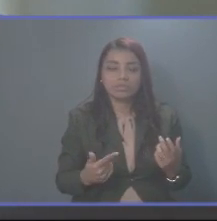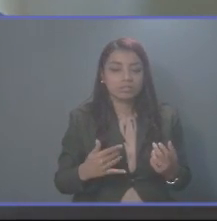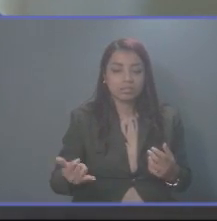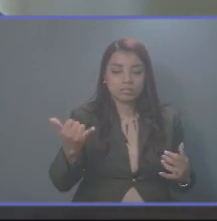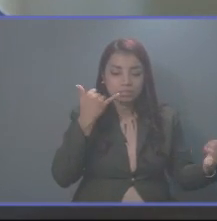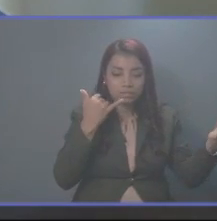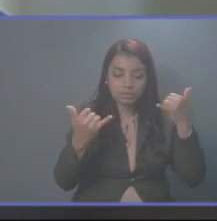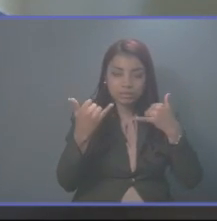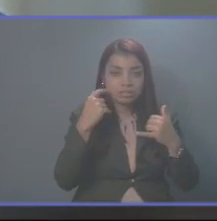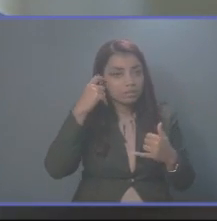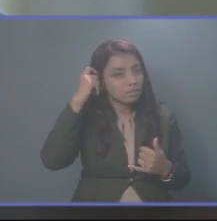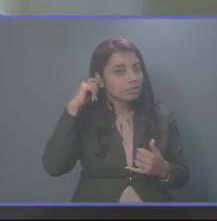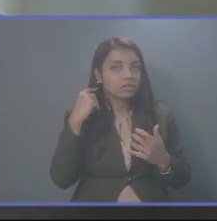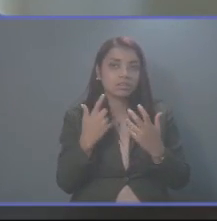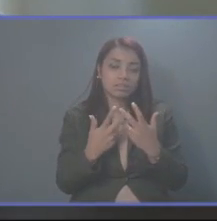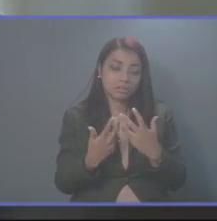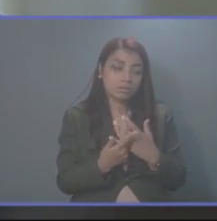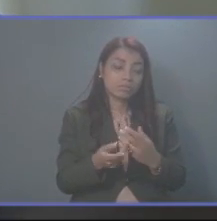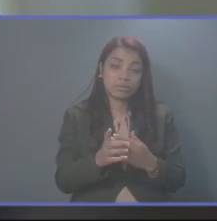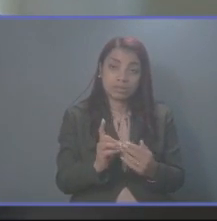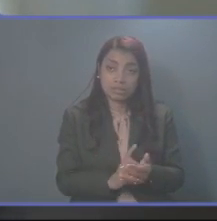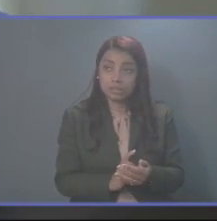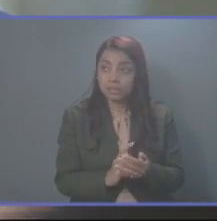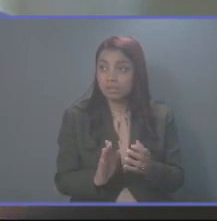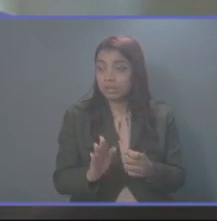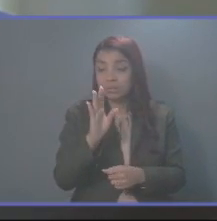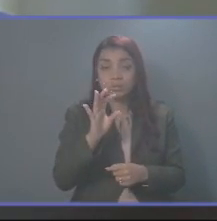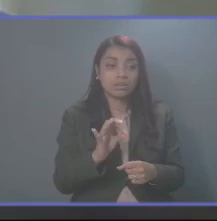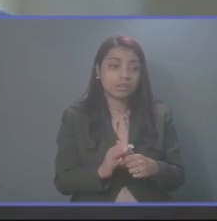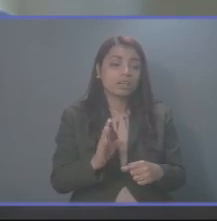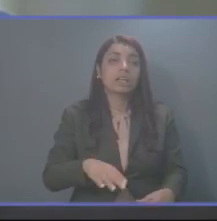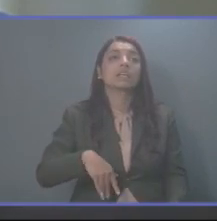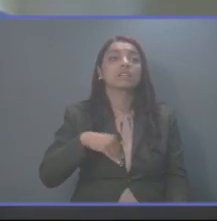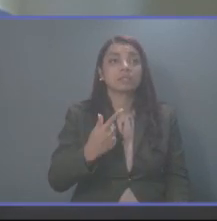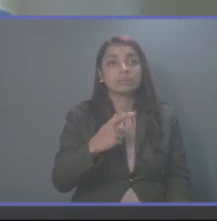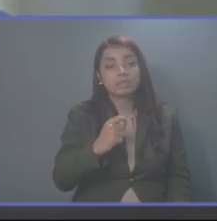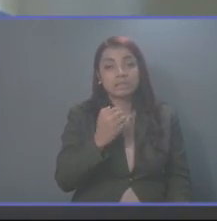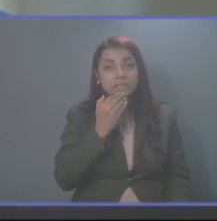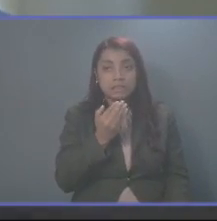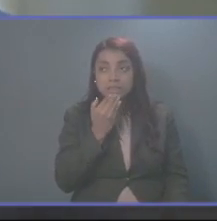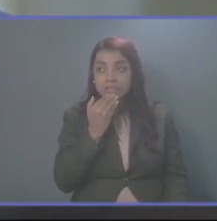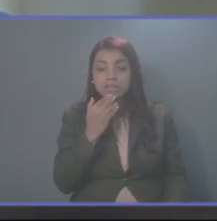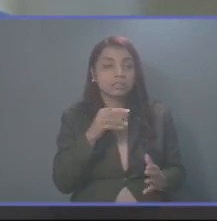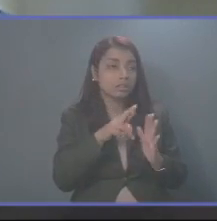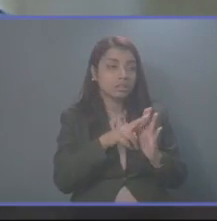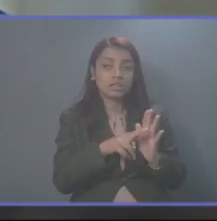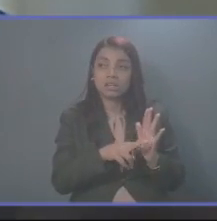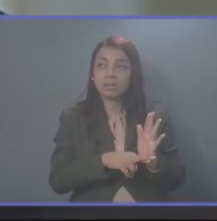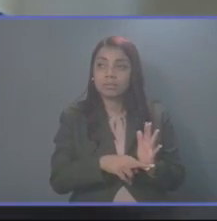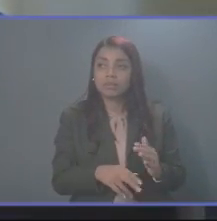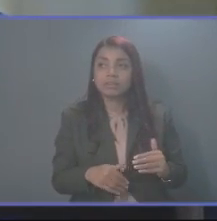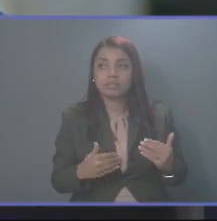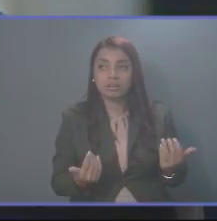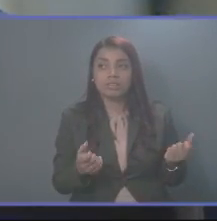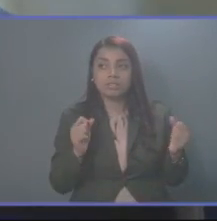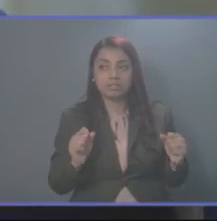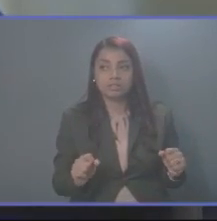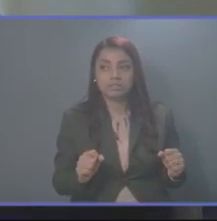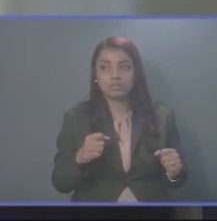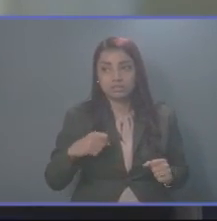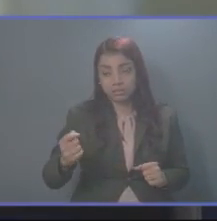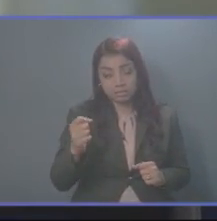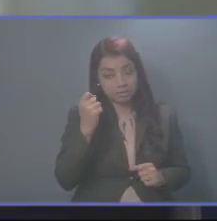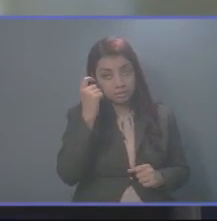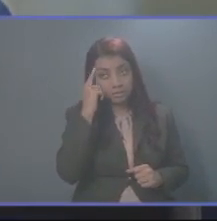llamadas de colegas diputados pidiéndole que se votara y después se razonara. Y el reglamento lo que prevé, entenderé yo,